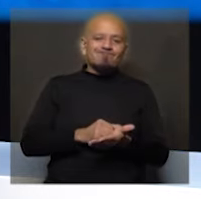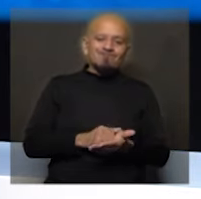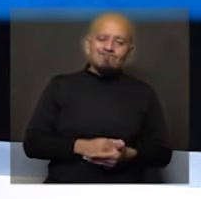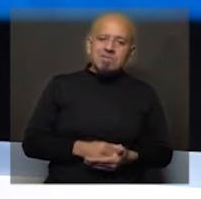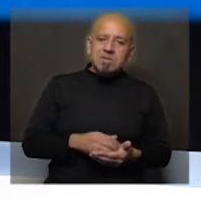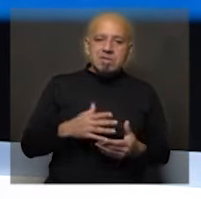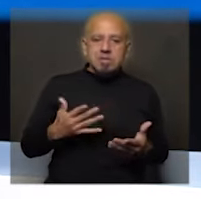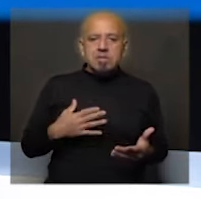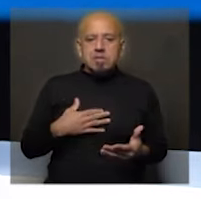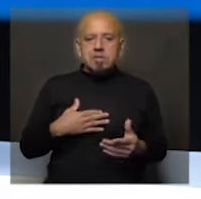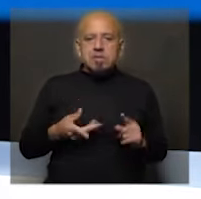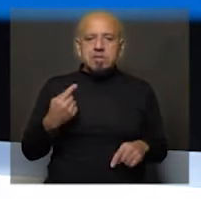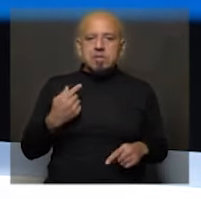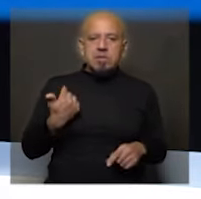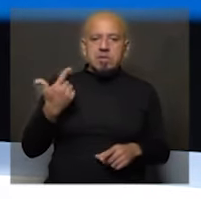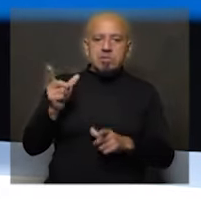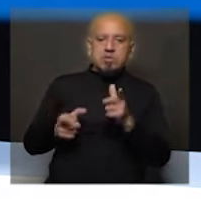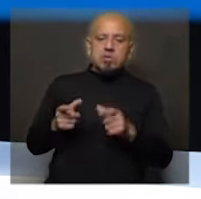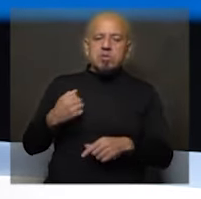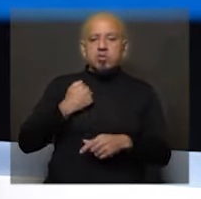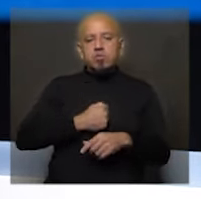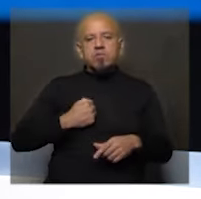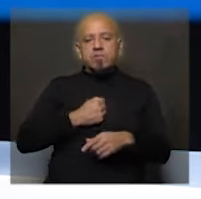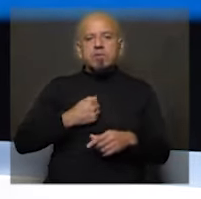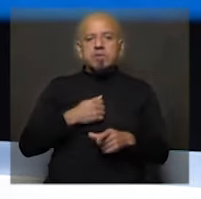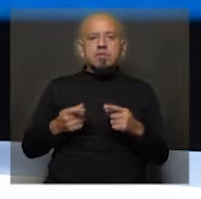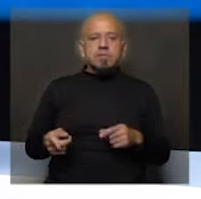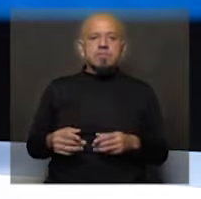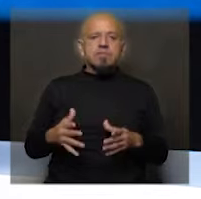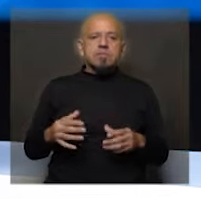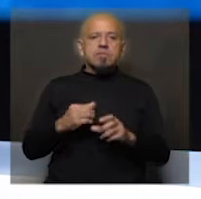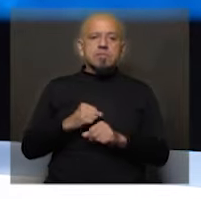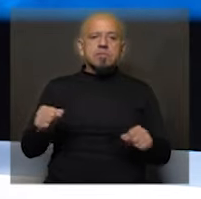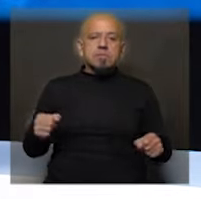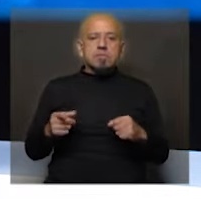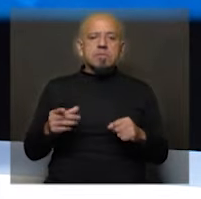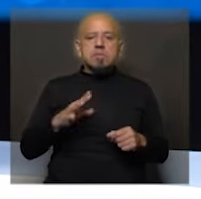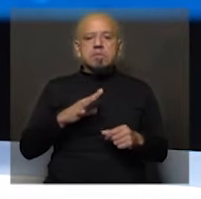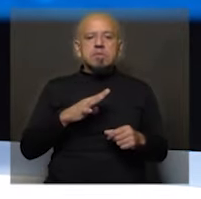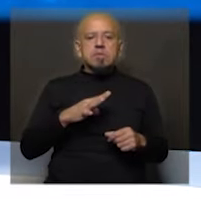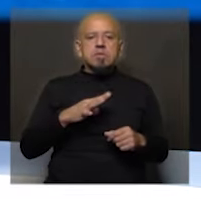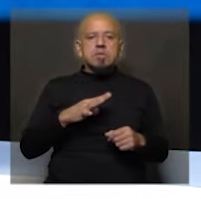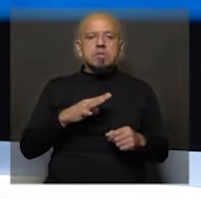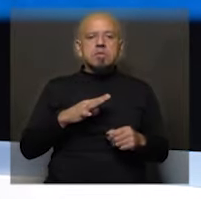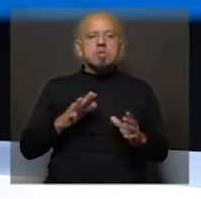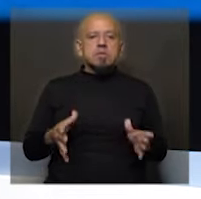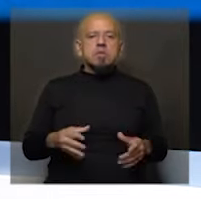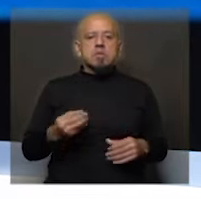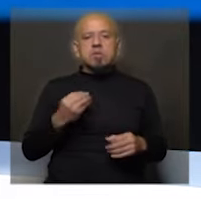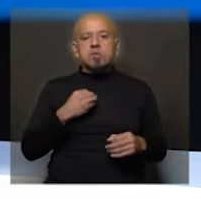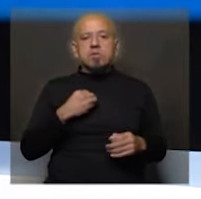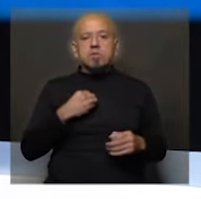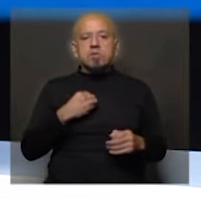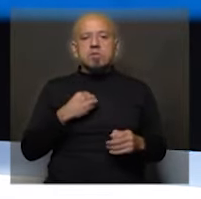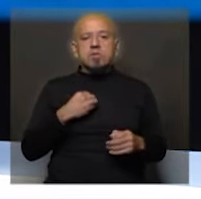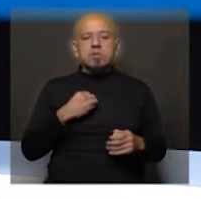más duro es lo que viven las víctimas no lo más duro es poder encontrar un entorno en el que me dé confianza y